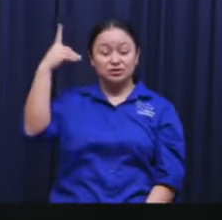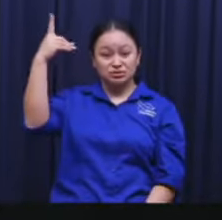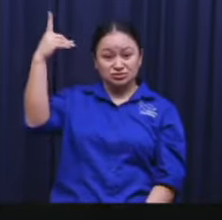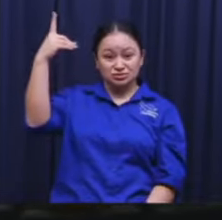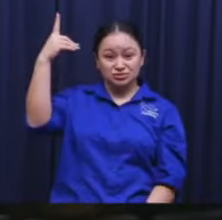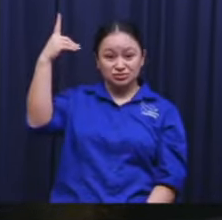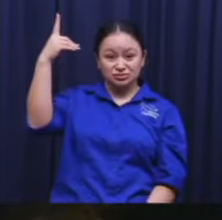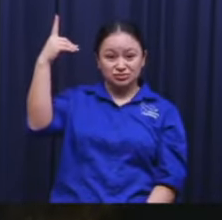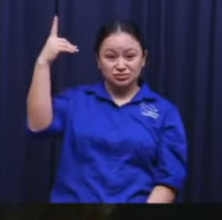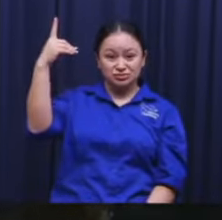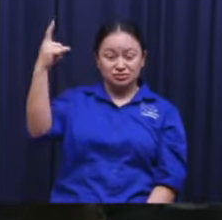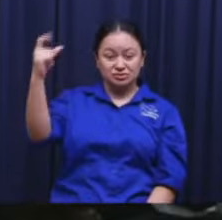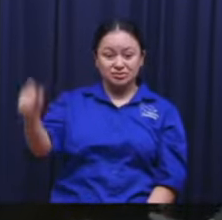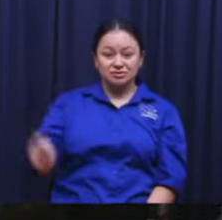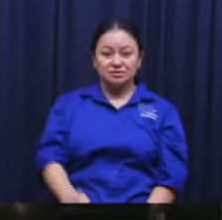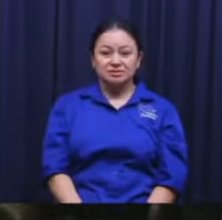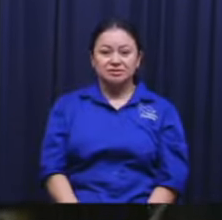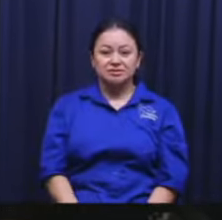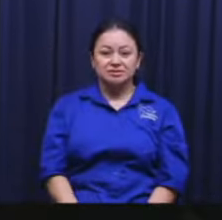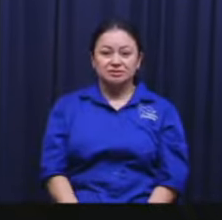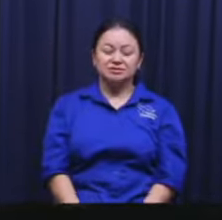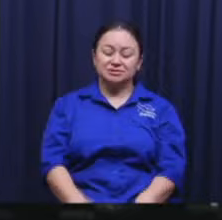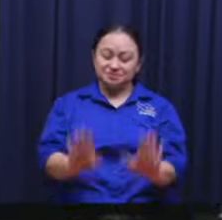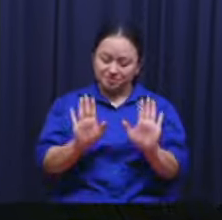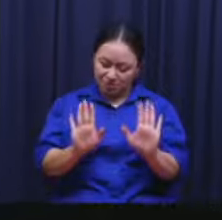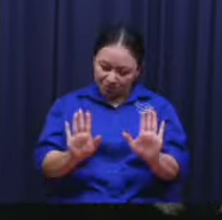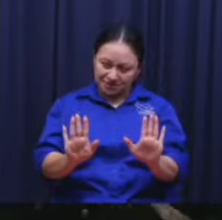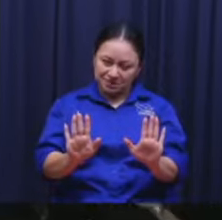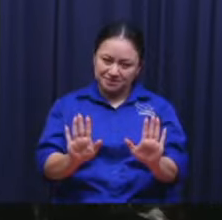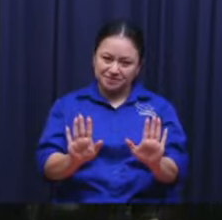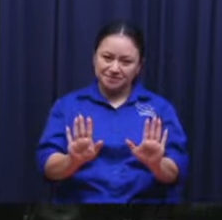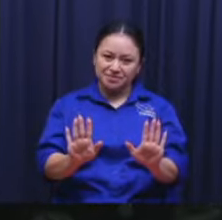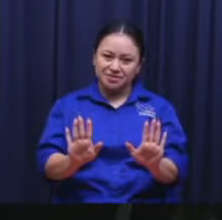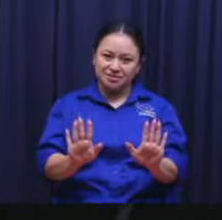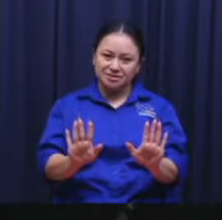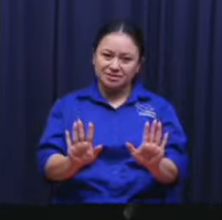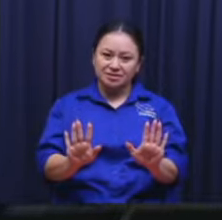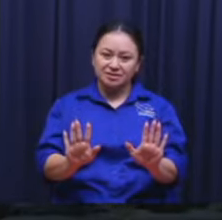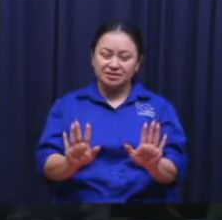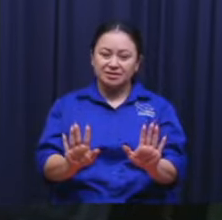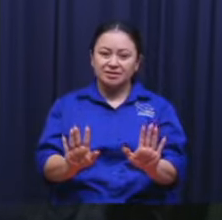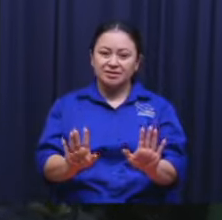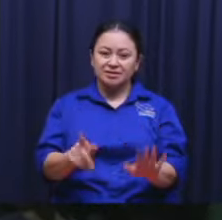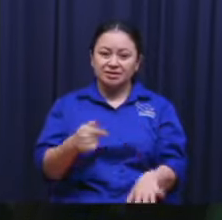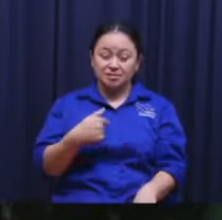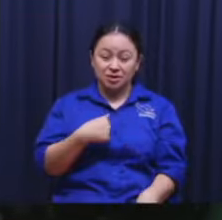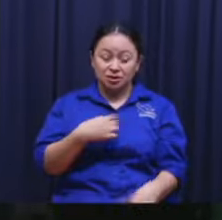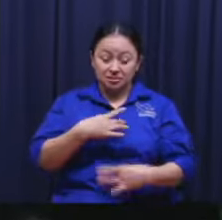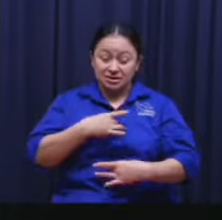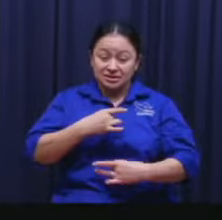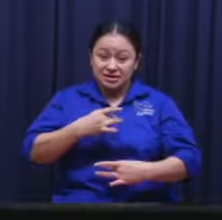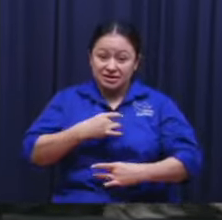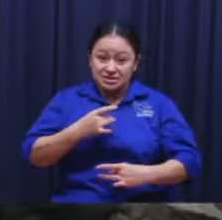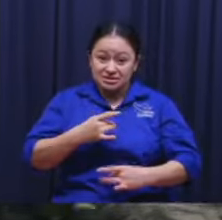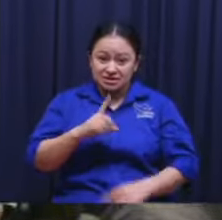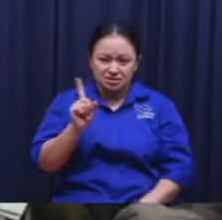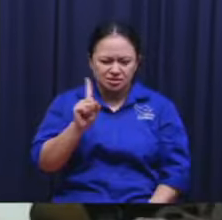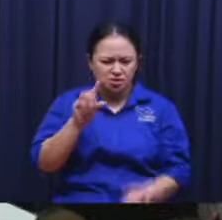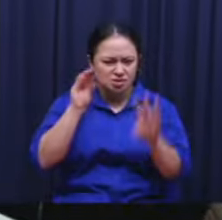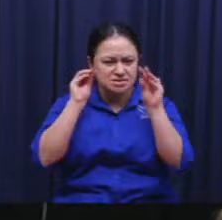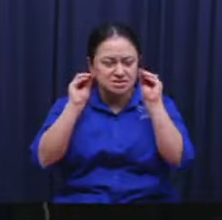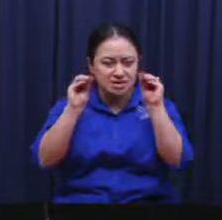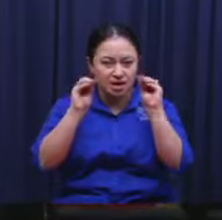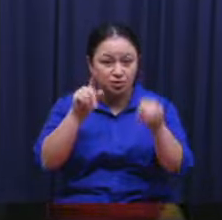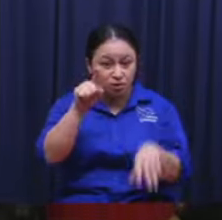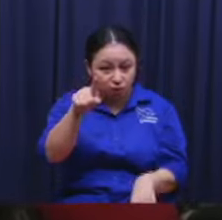Entonces aquí quiero parar otra vez para que usted me ayude a predicar, porque a mí lo que me interesa es no enseñarle, sino